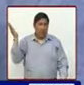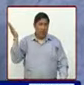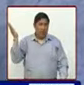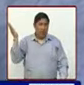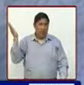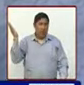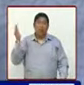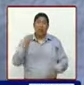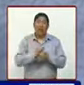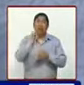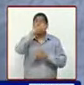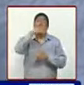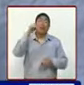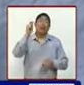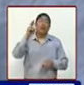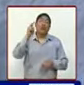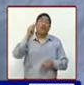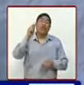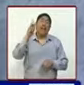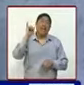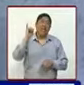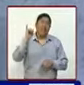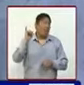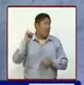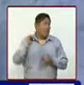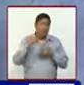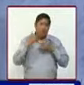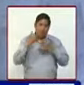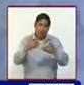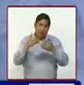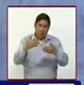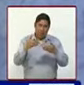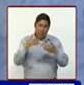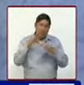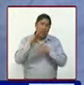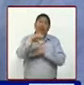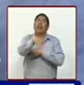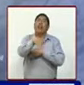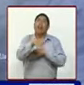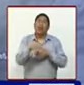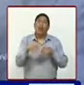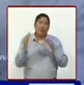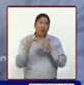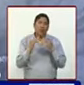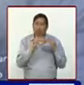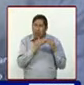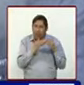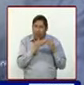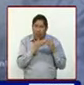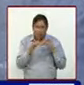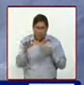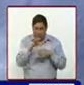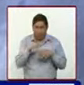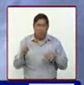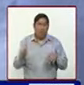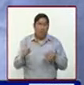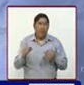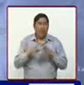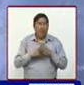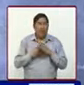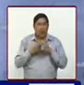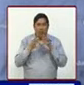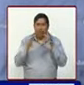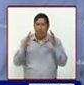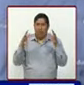Tunari. Ahora, el Tunari que da hacia las ciudades, lo primero en donde se ha empezado a formar este núcleo convectivo. Y empieza